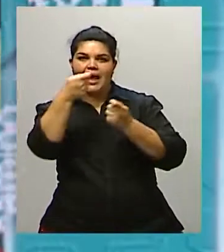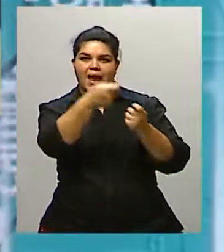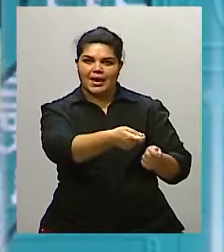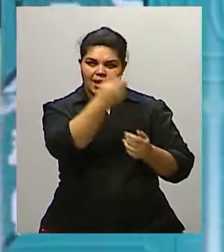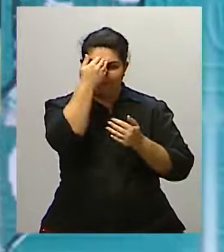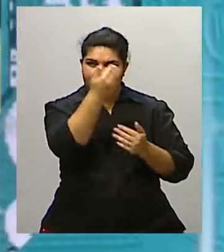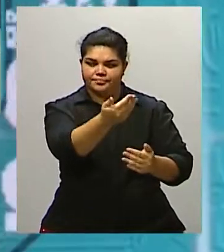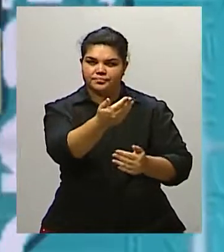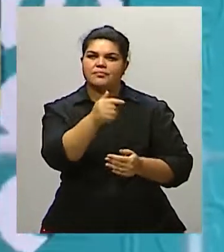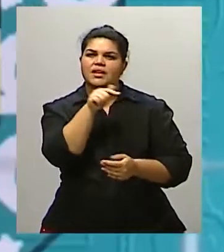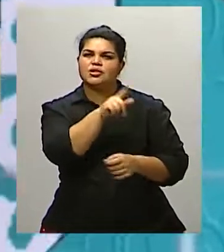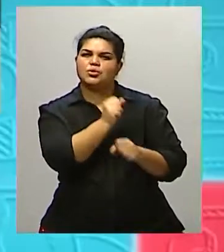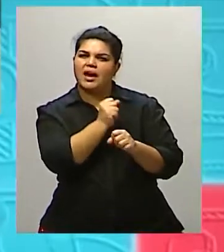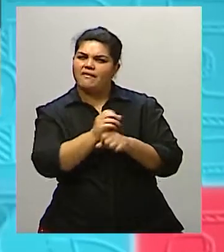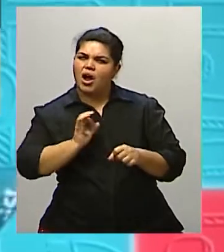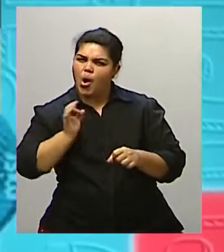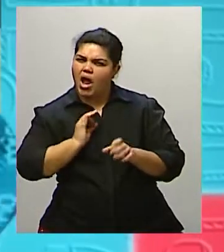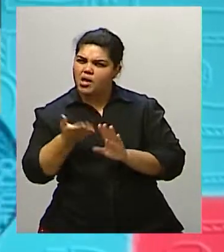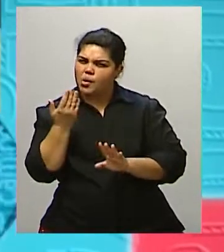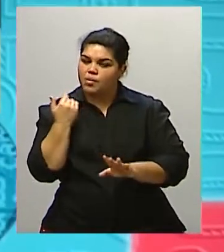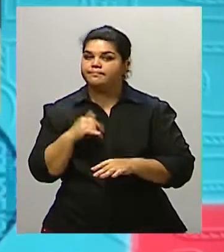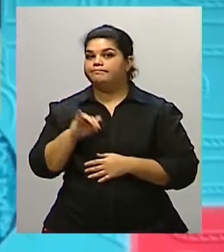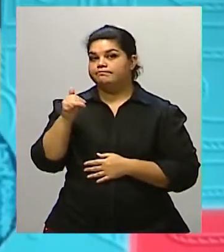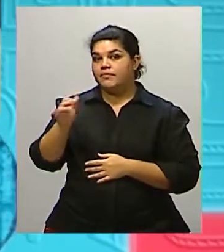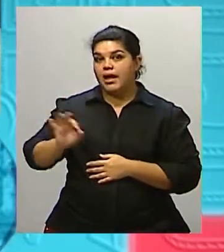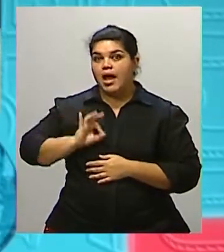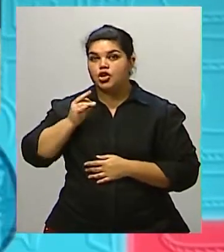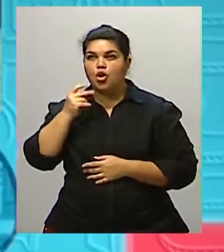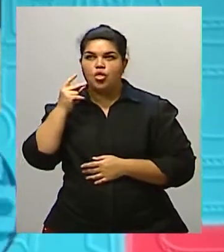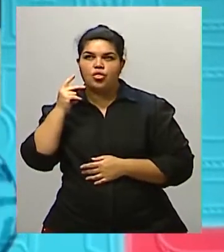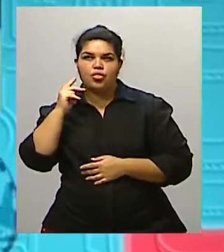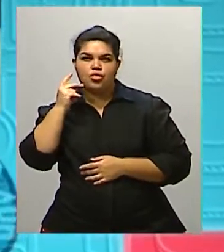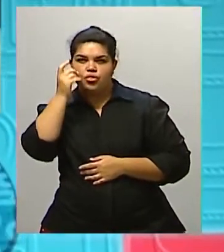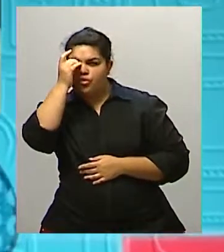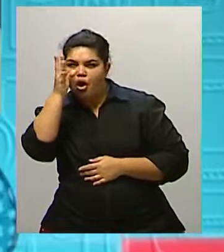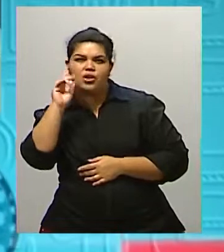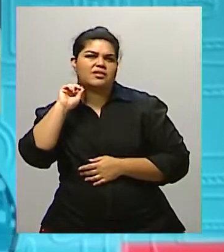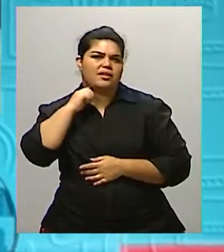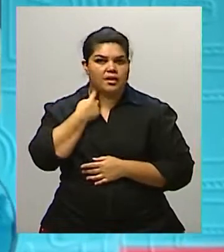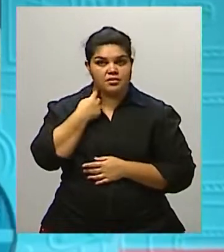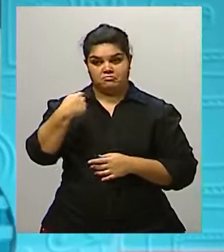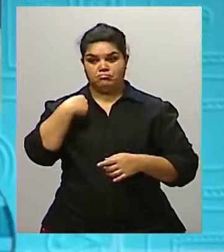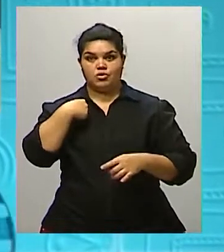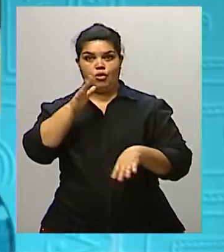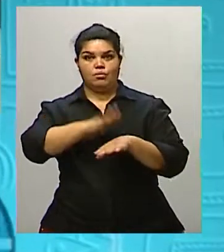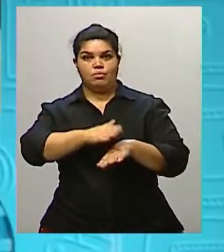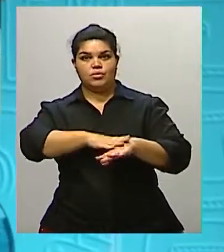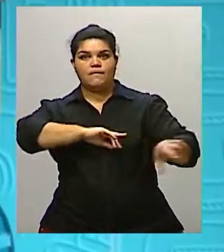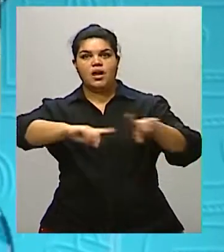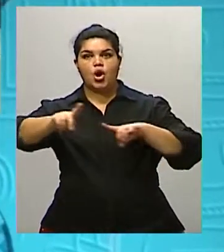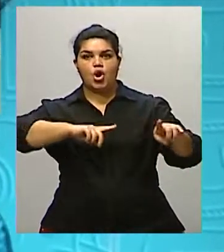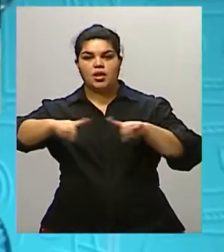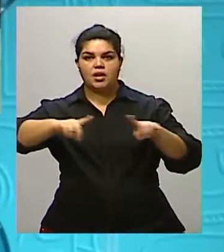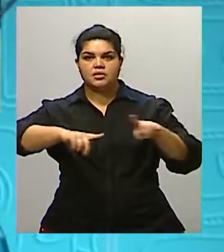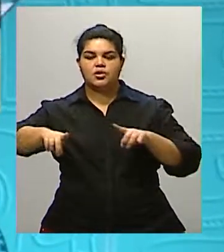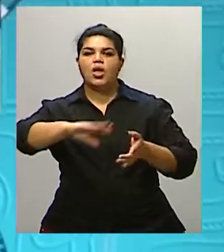¿no? Sí, sí, sí, fueron 12, 13 años coordinando distintas carreras de administración